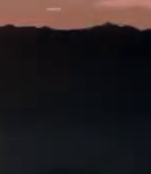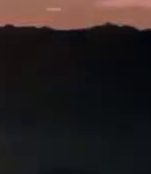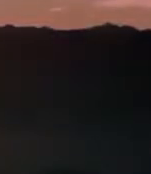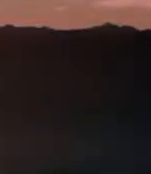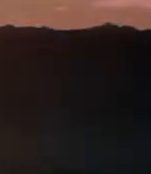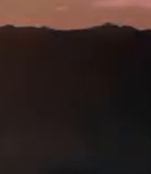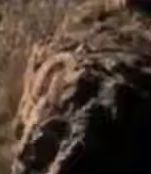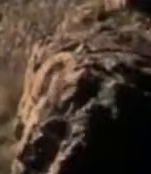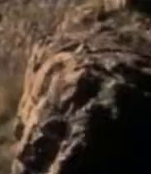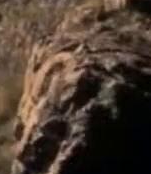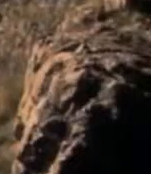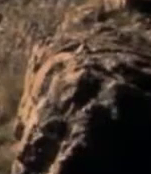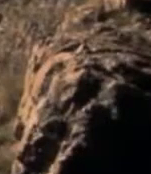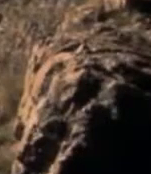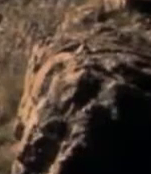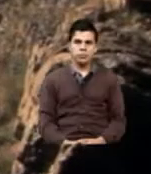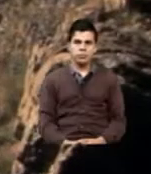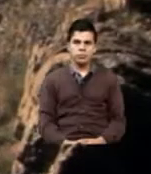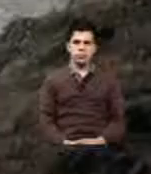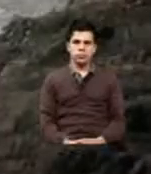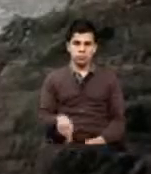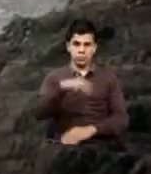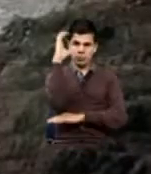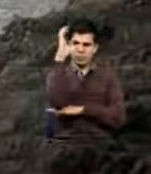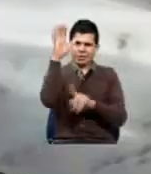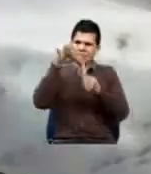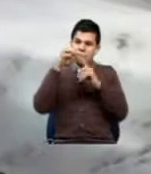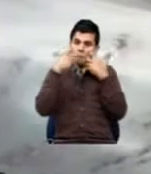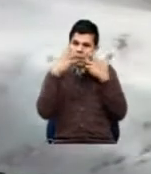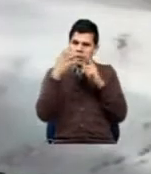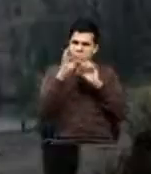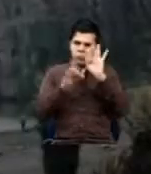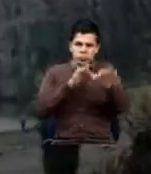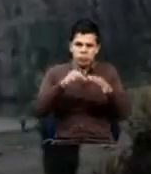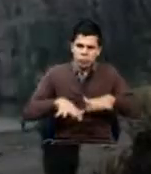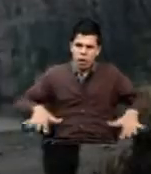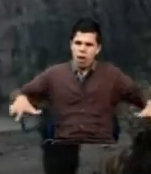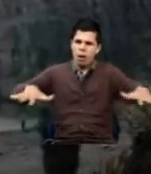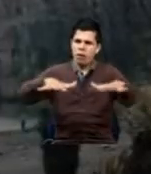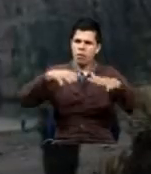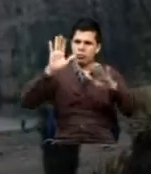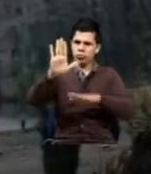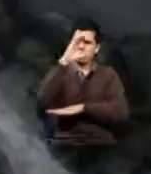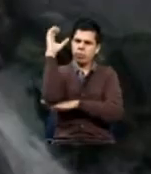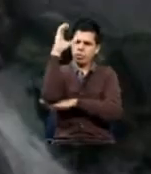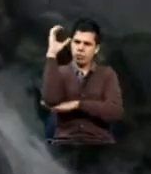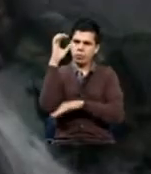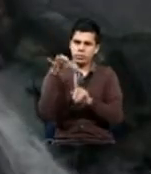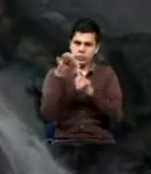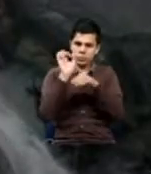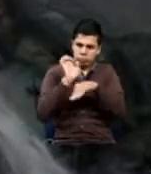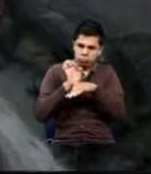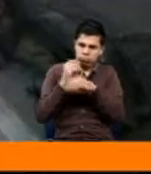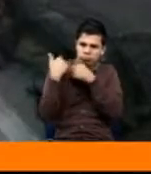Colombia reúne sus riquezas en 58 áreas naturales que se encuentran bajo el cuidado de Parques Nacionales Naturales de Colombia. Esta entidad